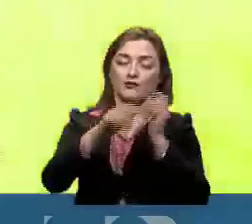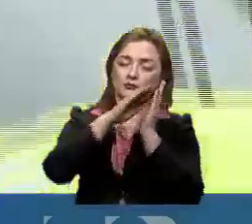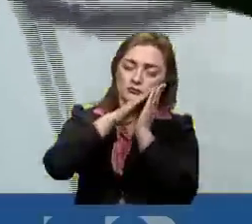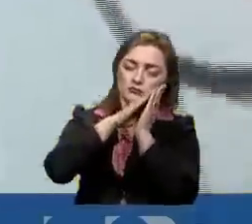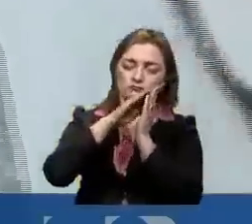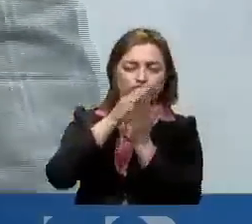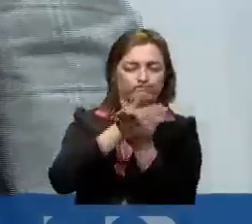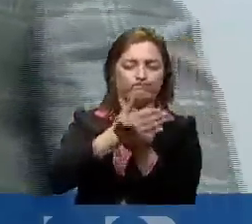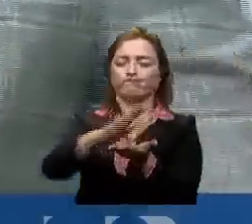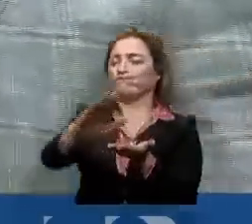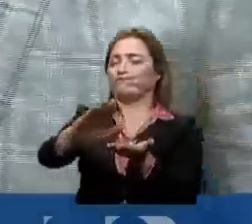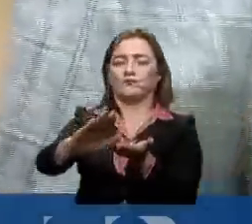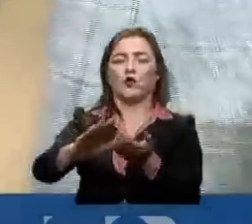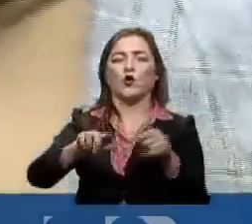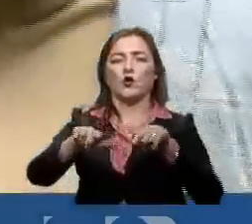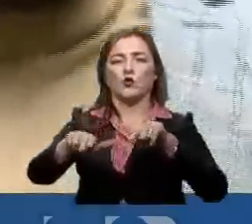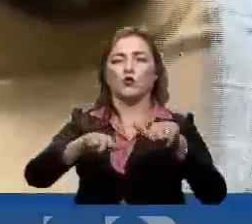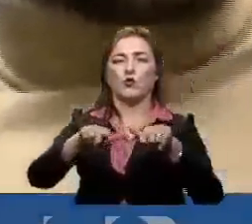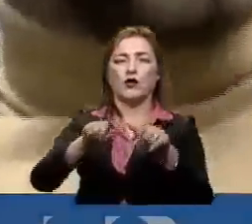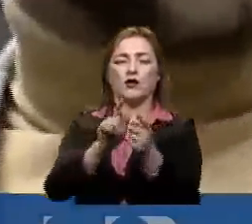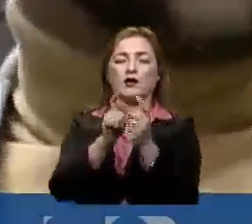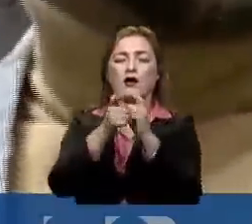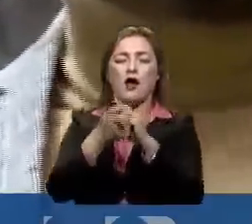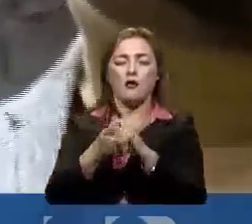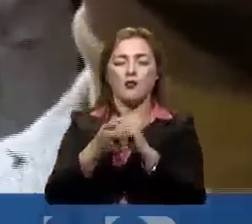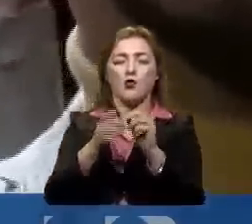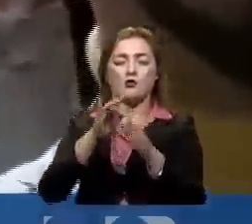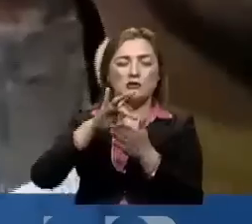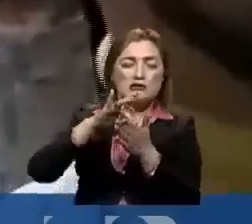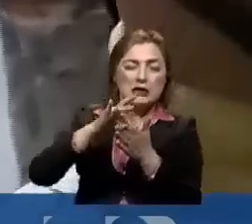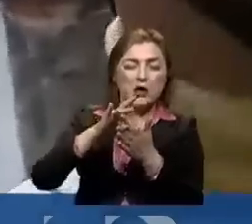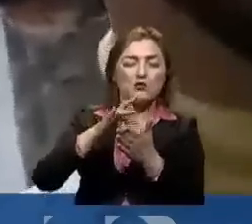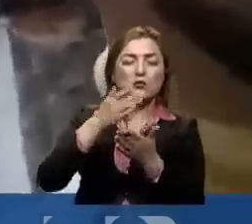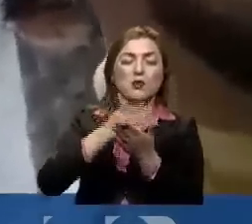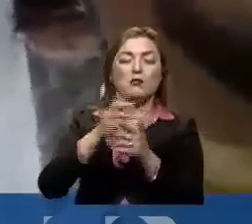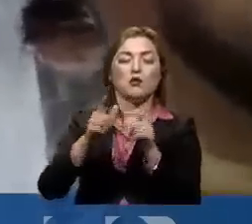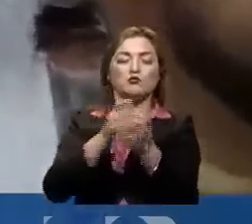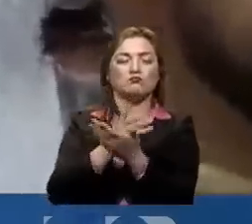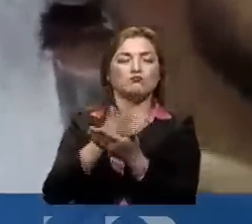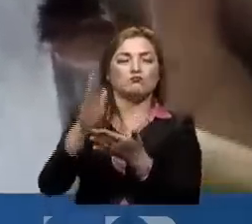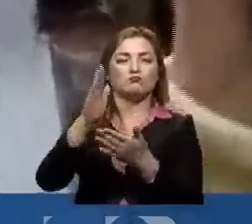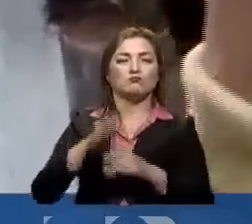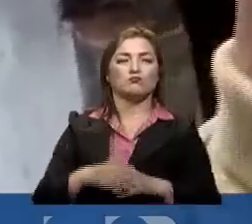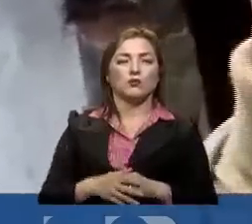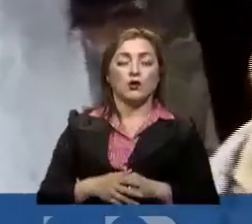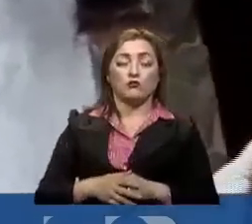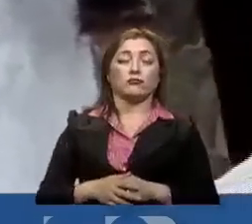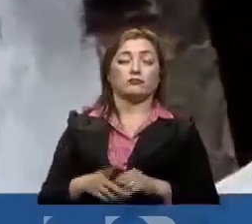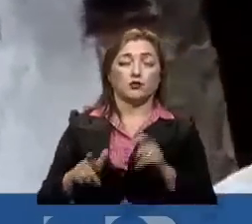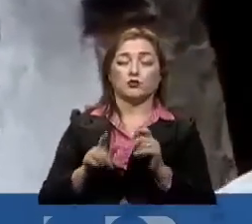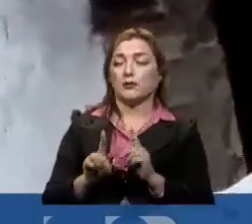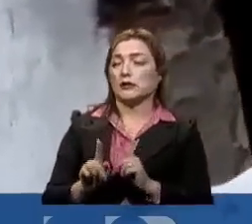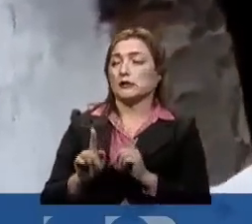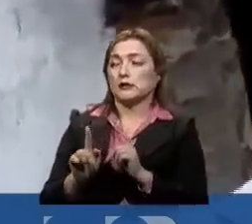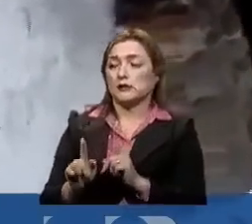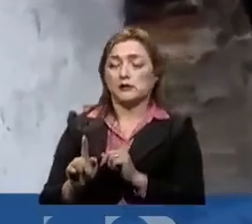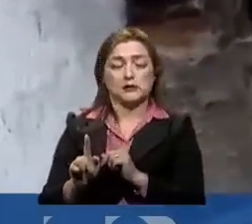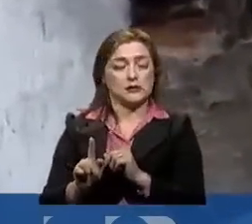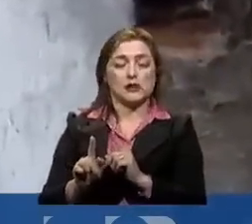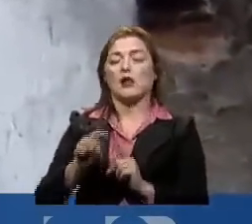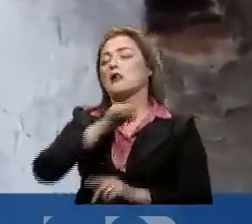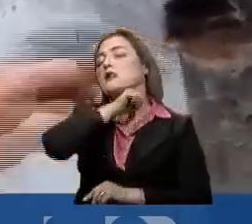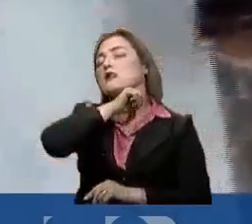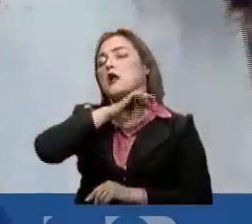interinstitucional, para disminuir estos focos de inseguridad, factores de riesgo, que la ciudadanía en estos sectores, varias personas han denunciado